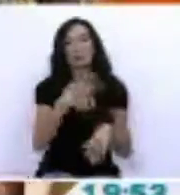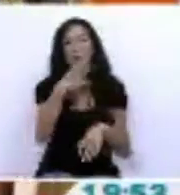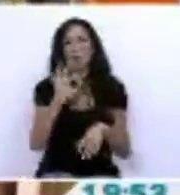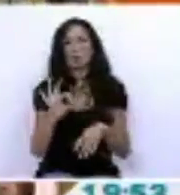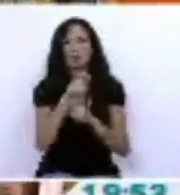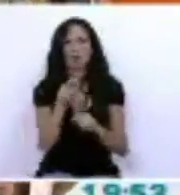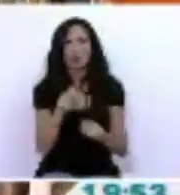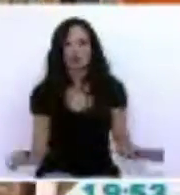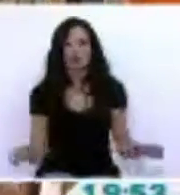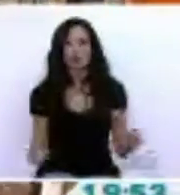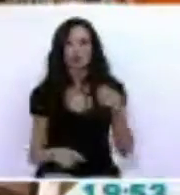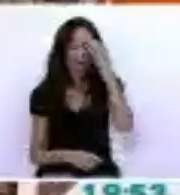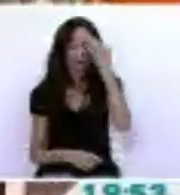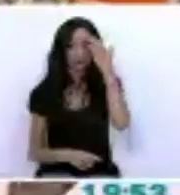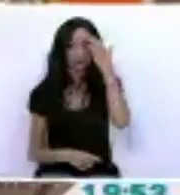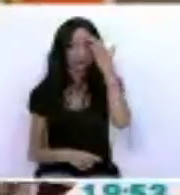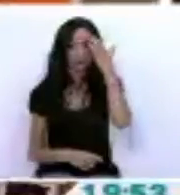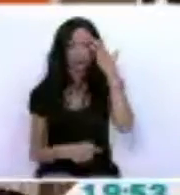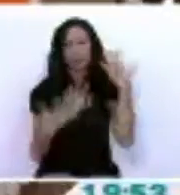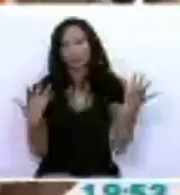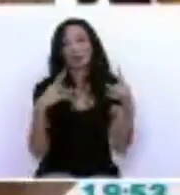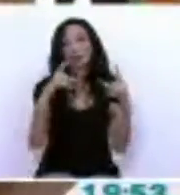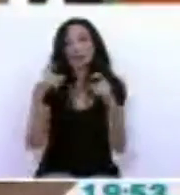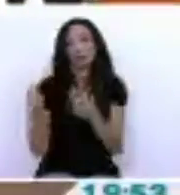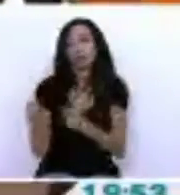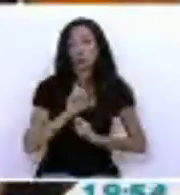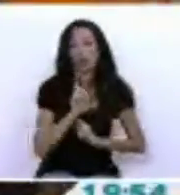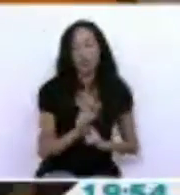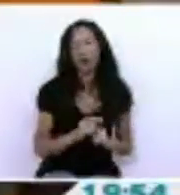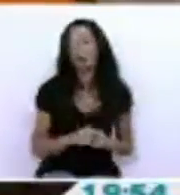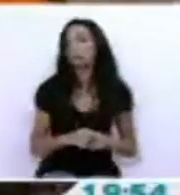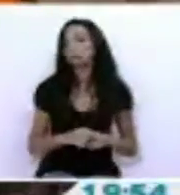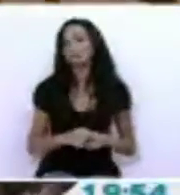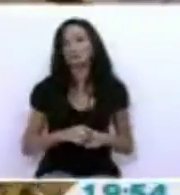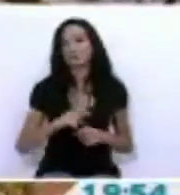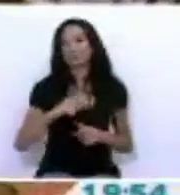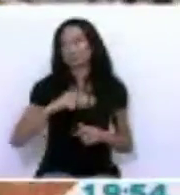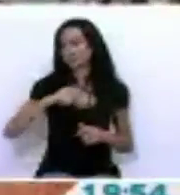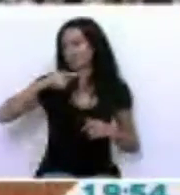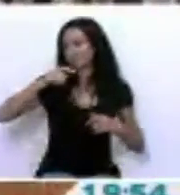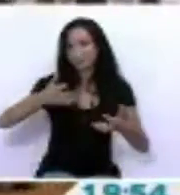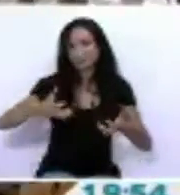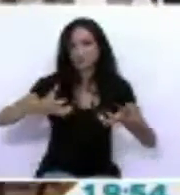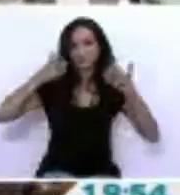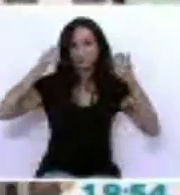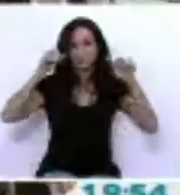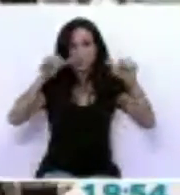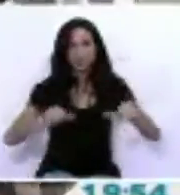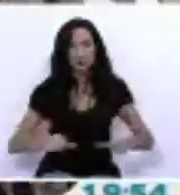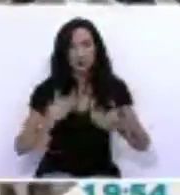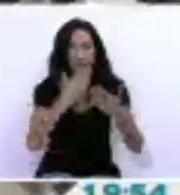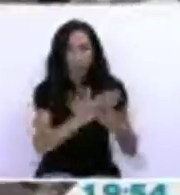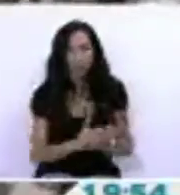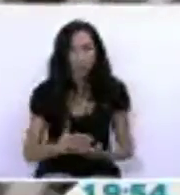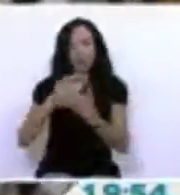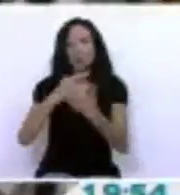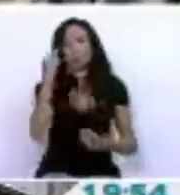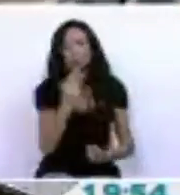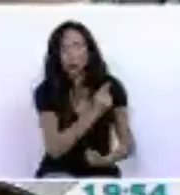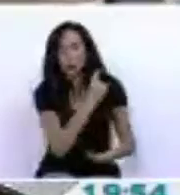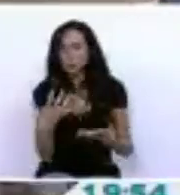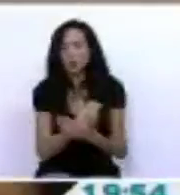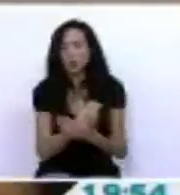son fotografías que no nos traen, de graduaciones, de bodas, las comuniones, todos anulados, pues